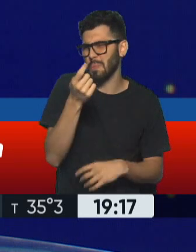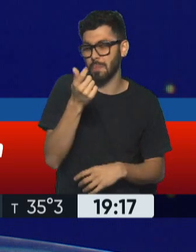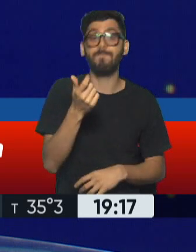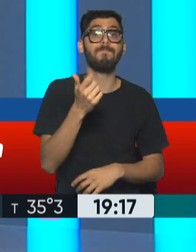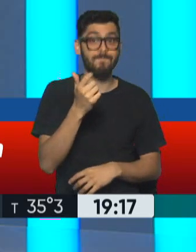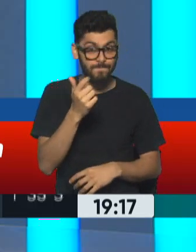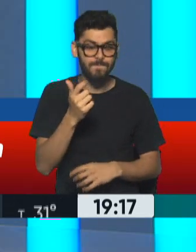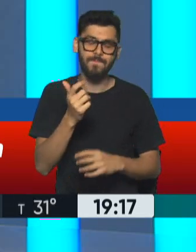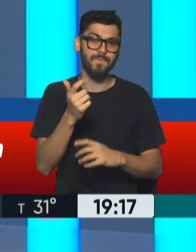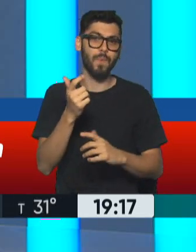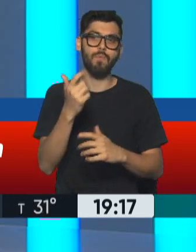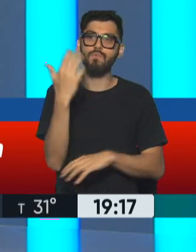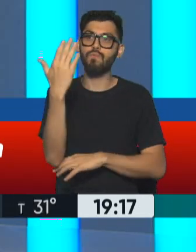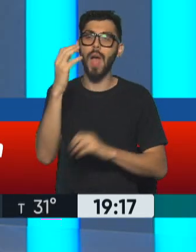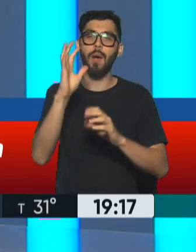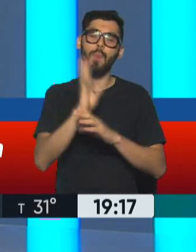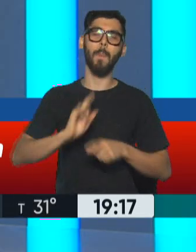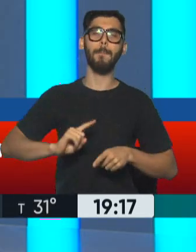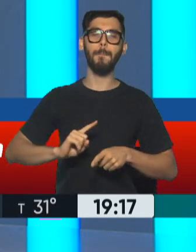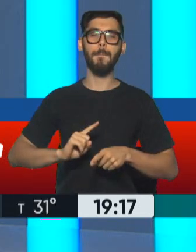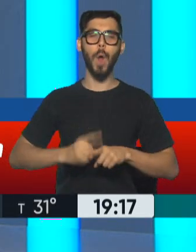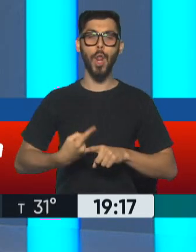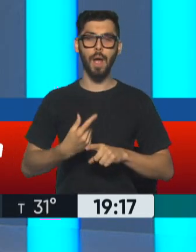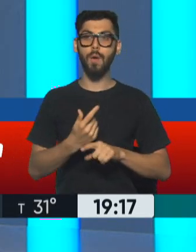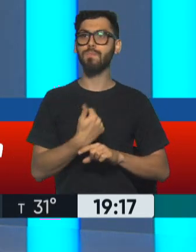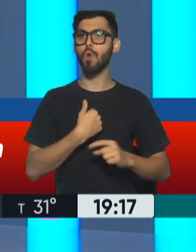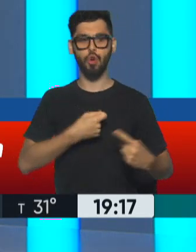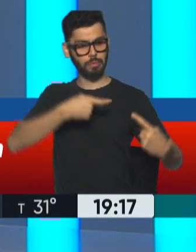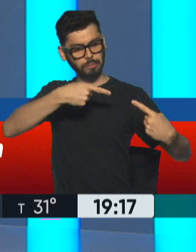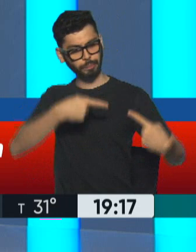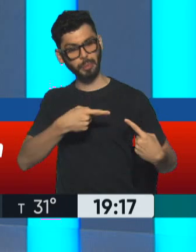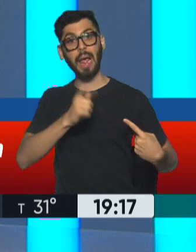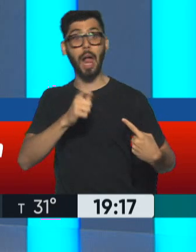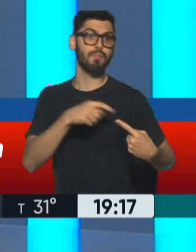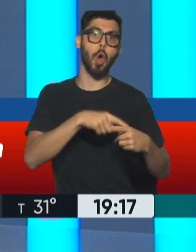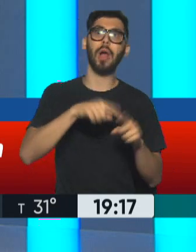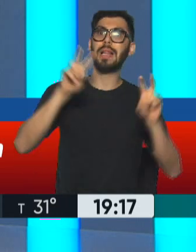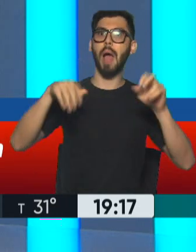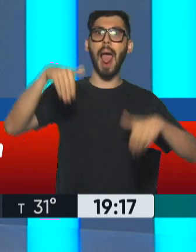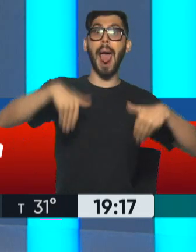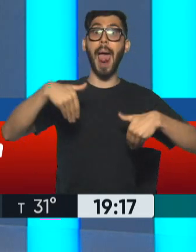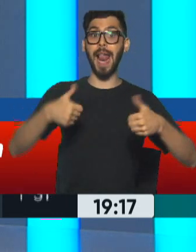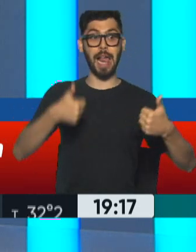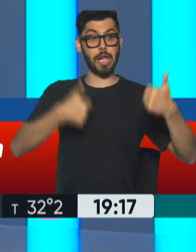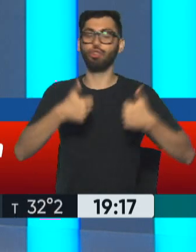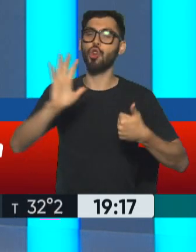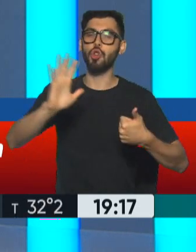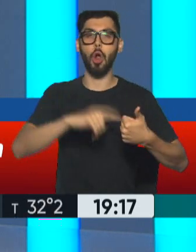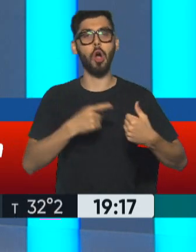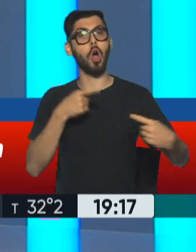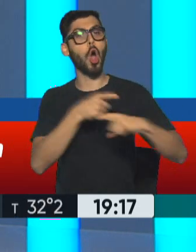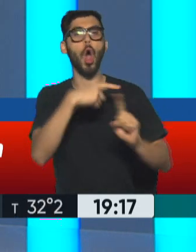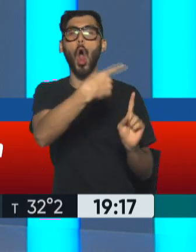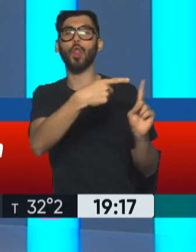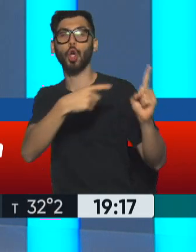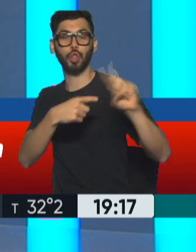que eligió lo que se llama en política, digamos, elegir rivales no electorales. Claro. Rivales con los que no competís en las urnas